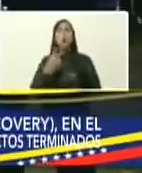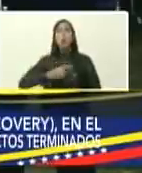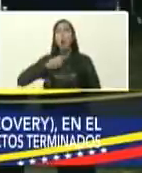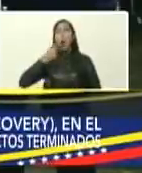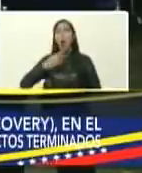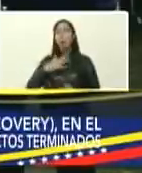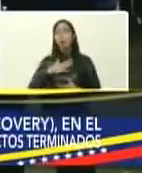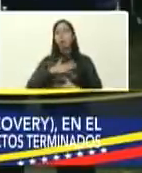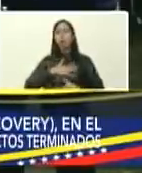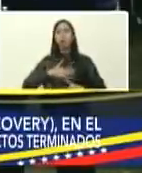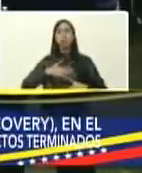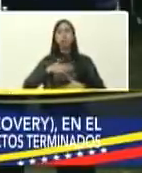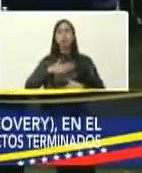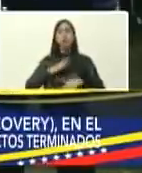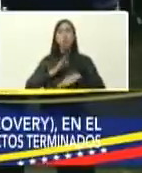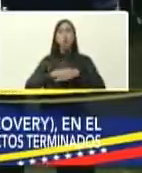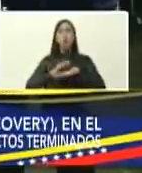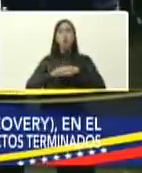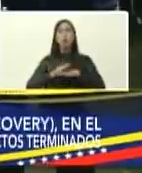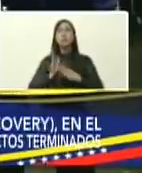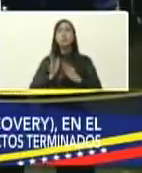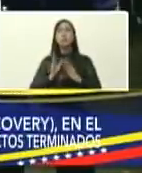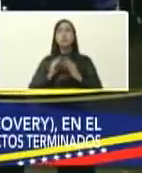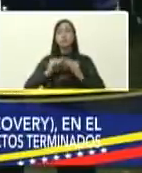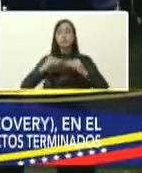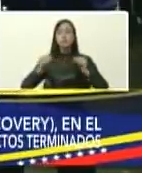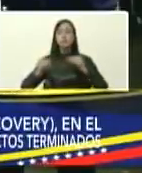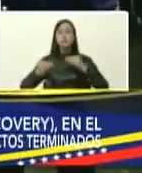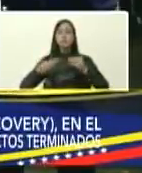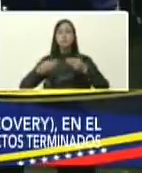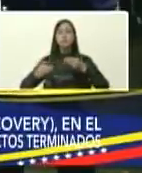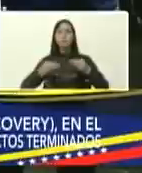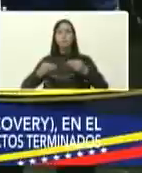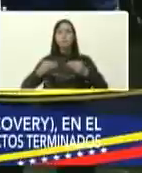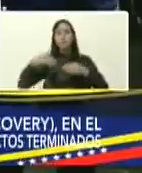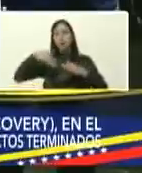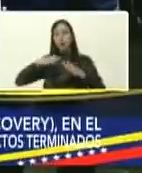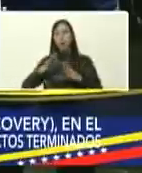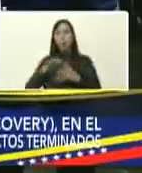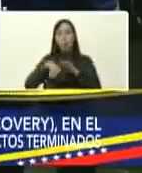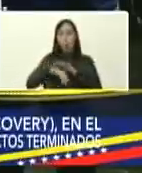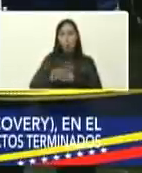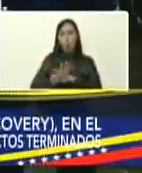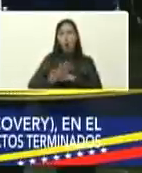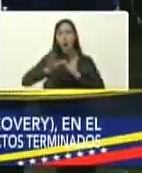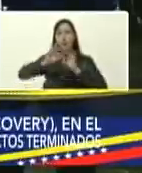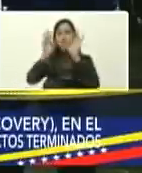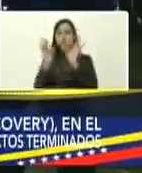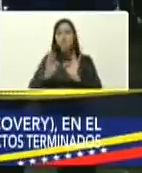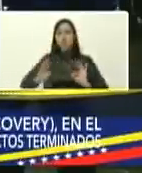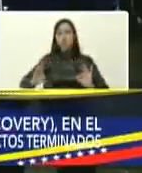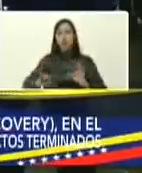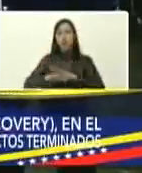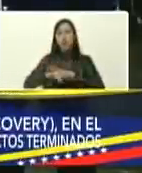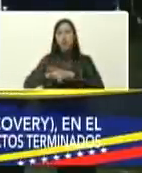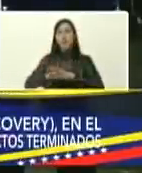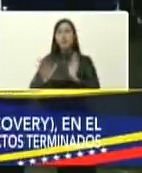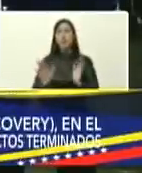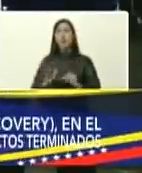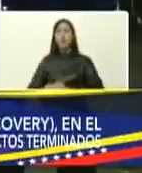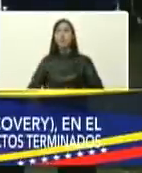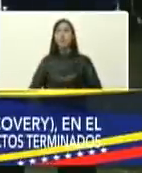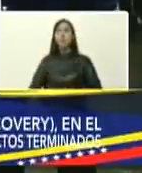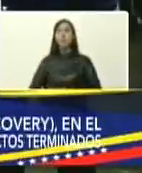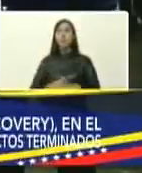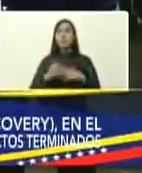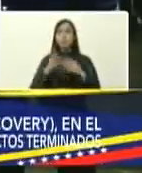incómodo. Este calzado tiene plantilla anatómica y es perfectamente. Si me permite, presidente, quería pasarle el micrófono